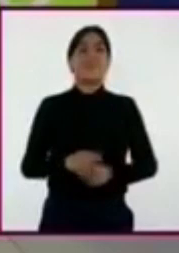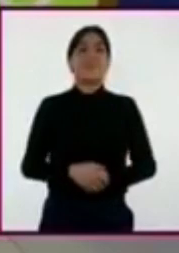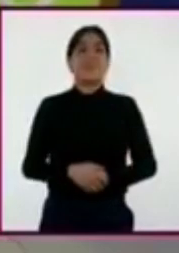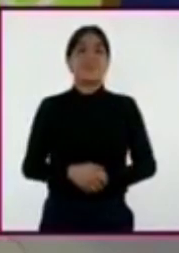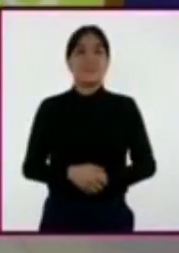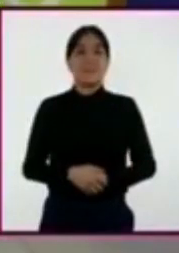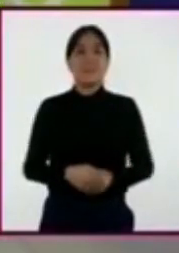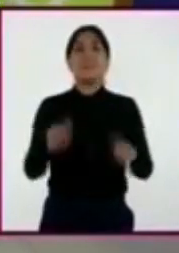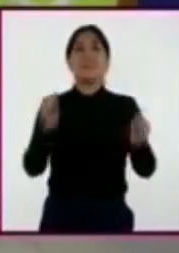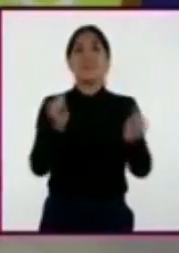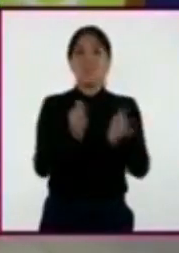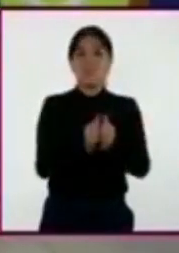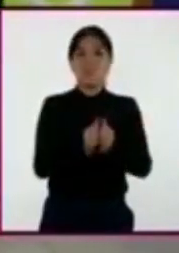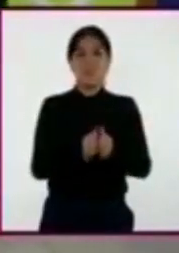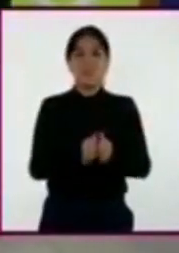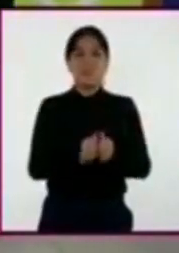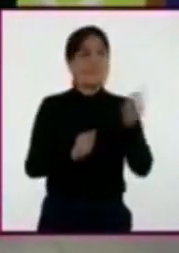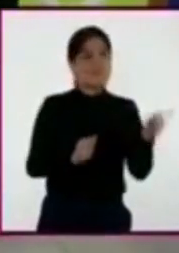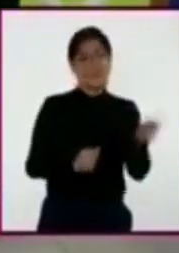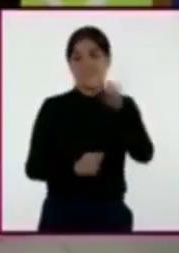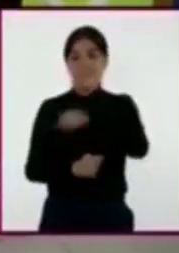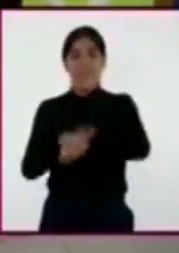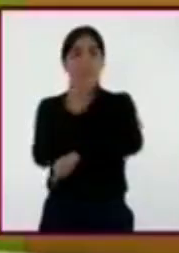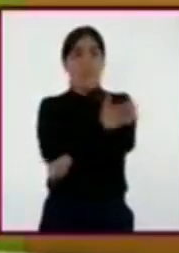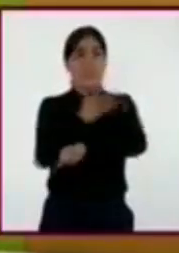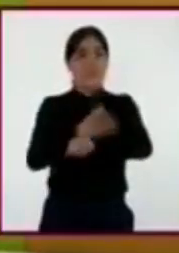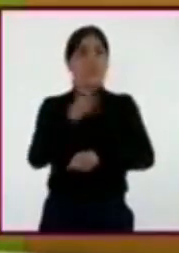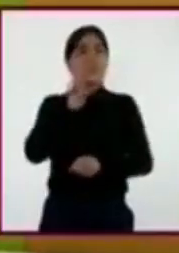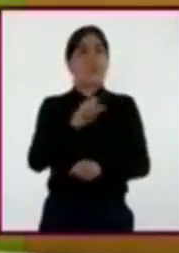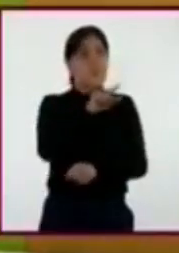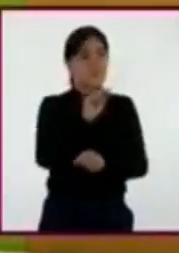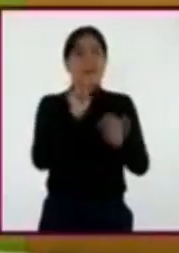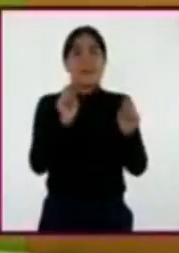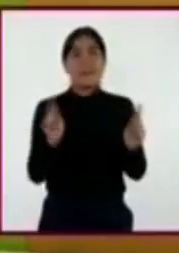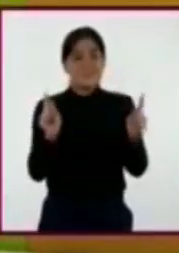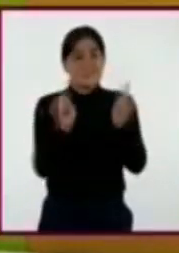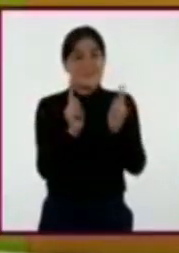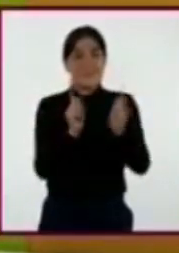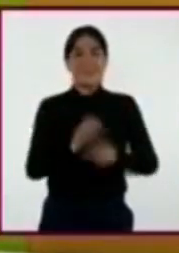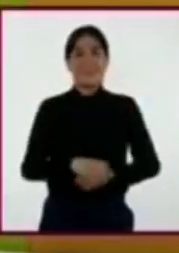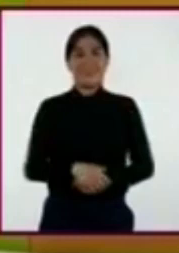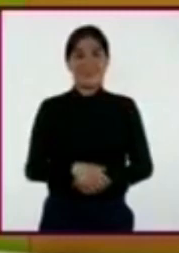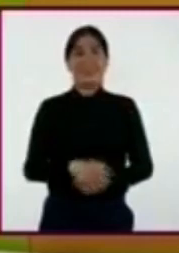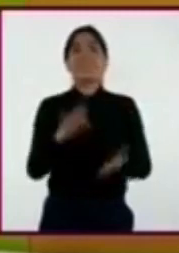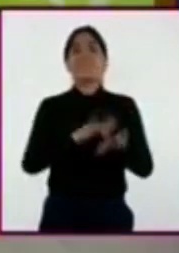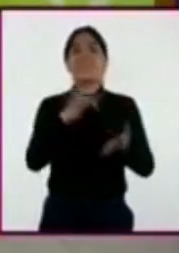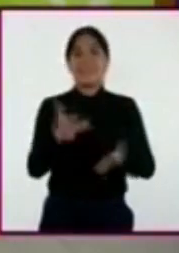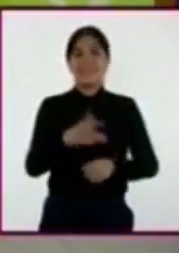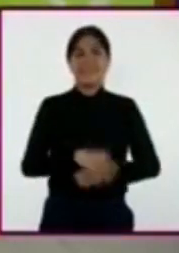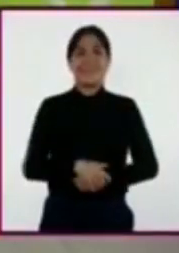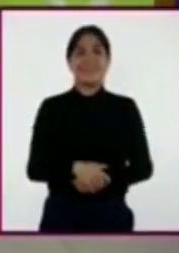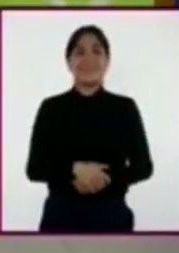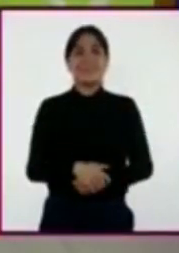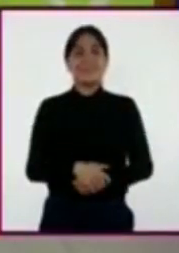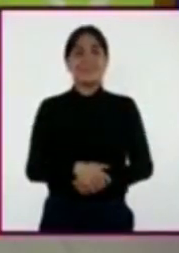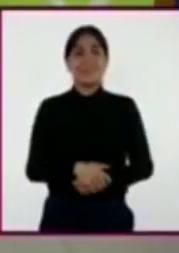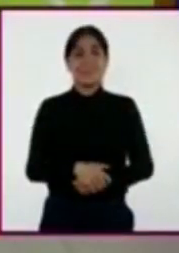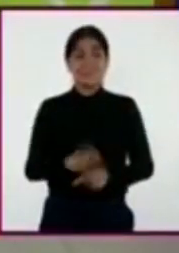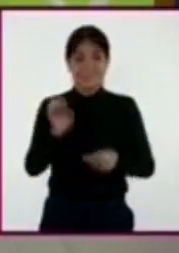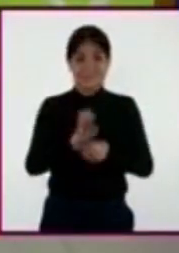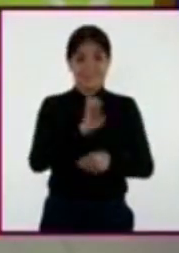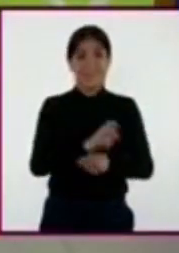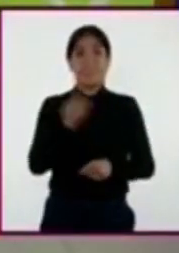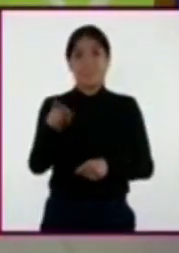Lo mismo con tu compañera. ¿Puedes acercarte un poco más, Juan Carlos? Gracias. Entonces,